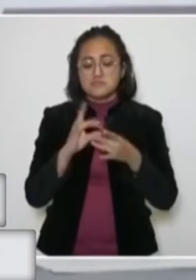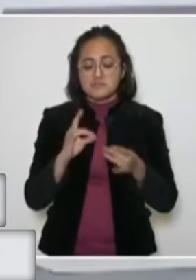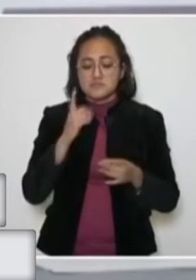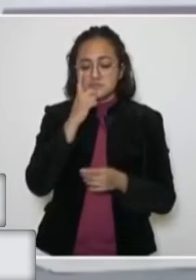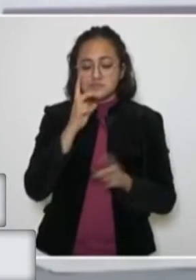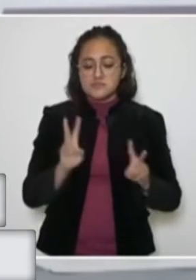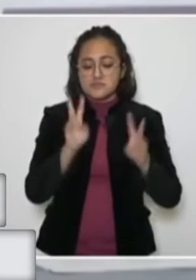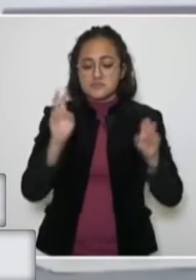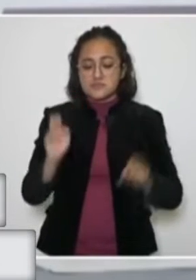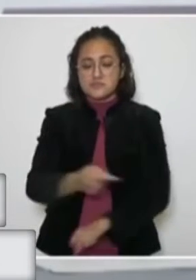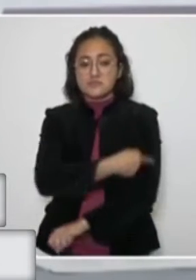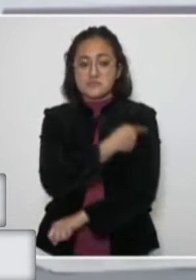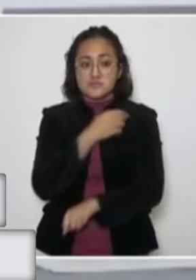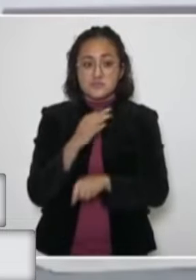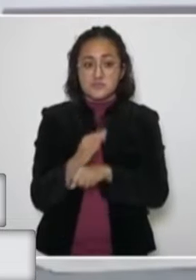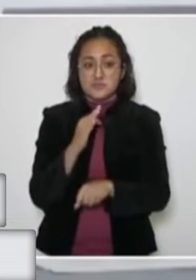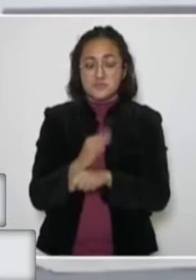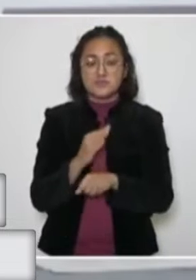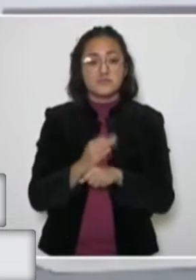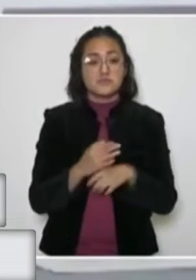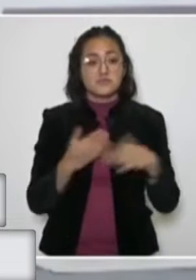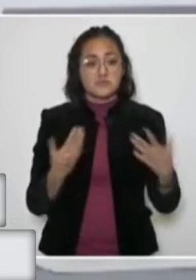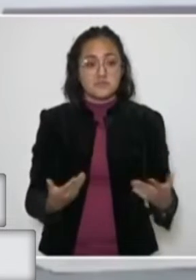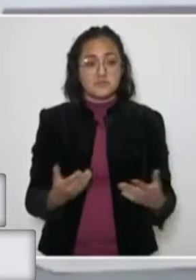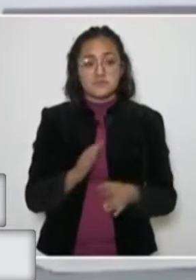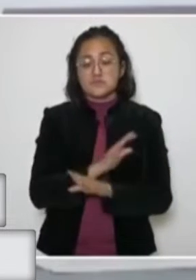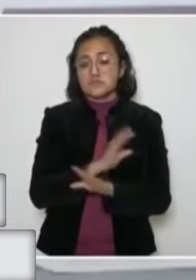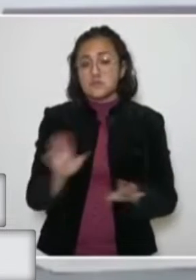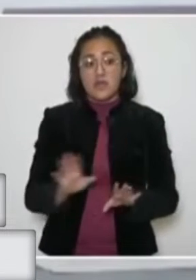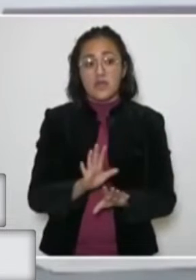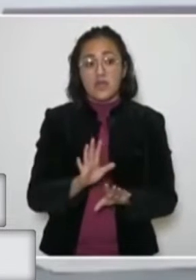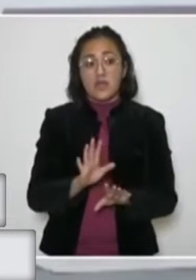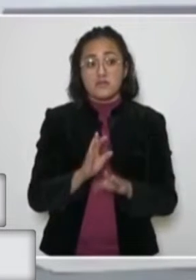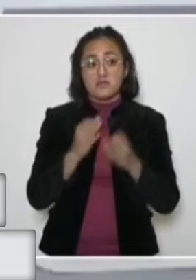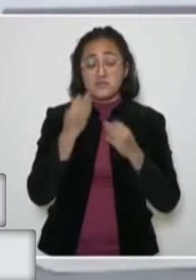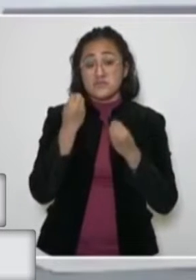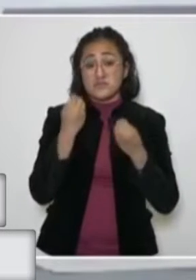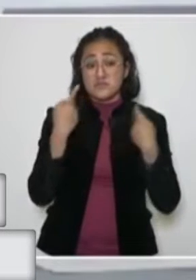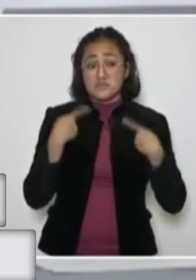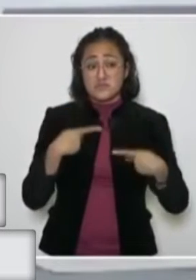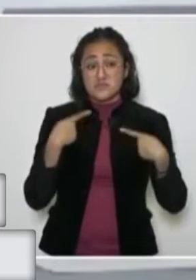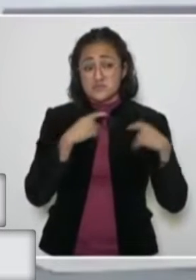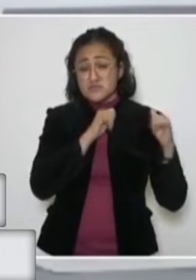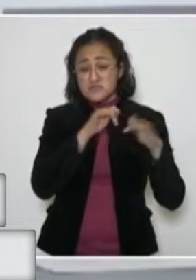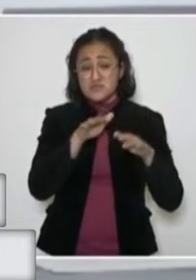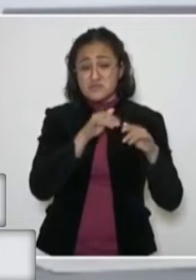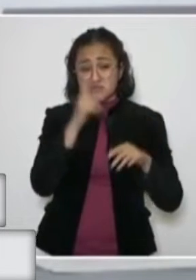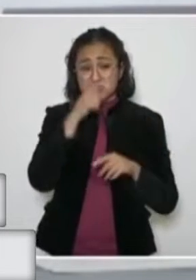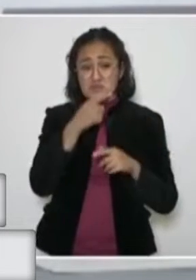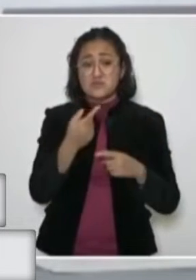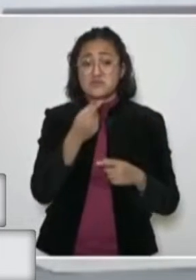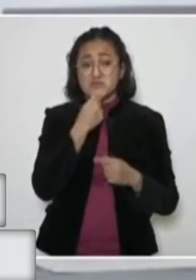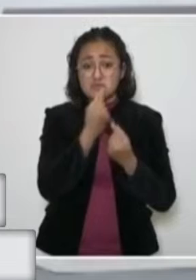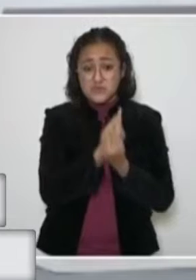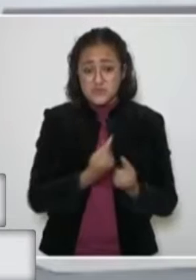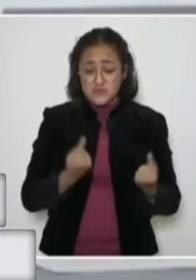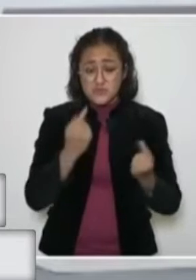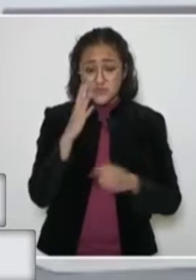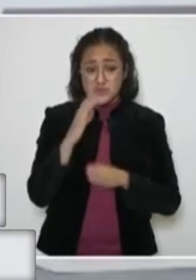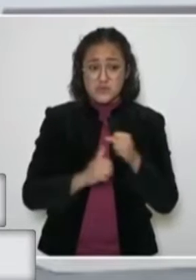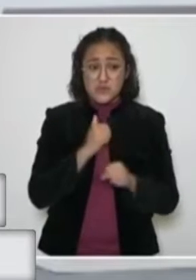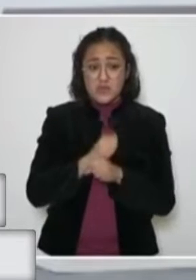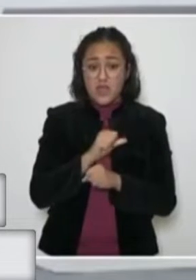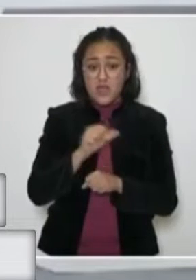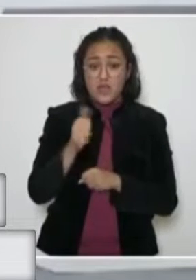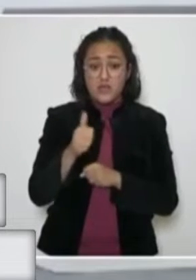comentar en tema vacunación, gobernador, que se agotó el biológico ante la demanda inesperada para el grupo etario de 5 años a